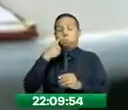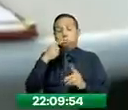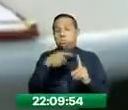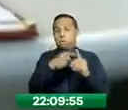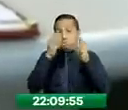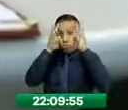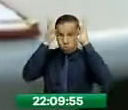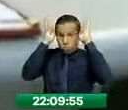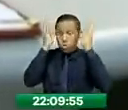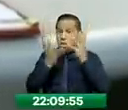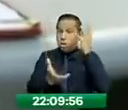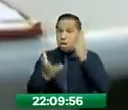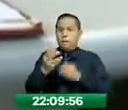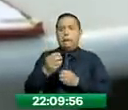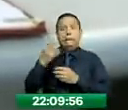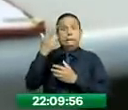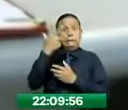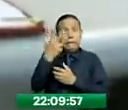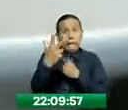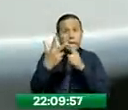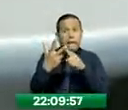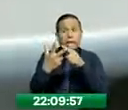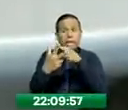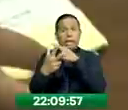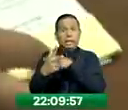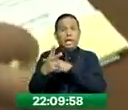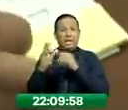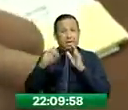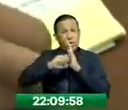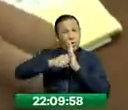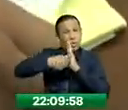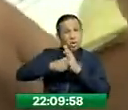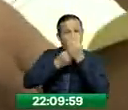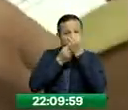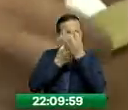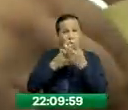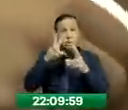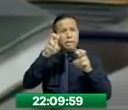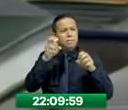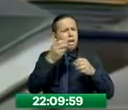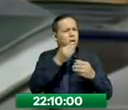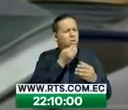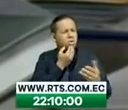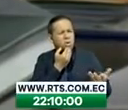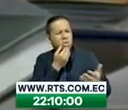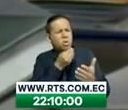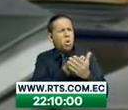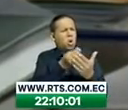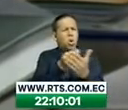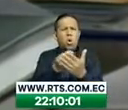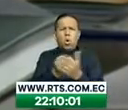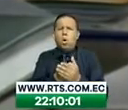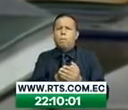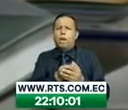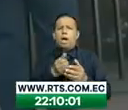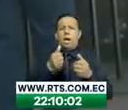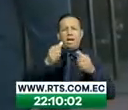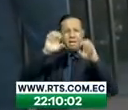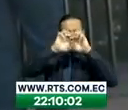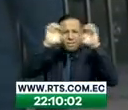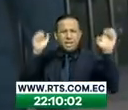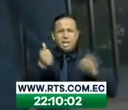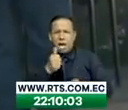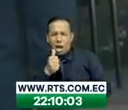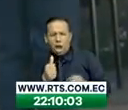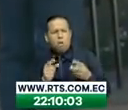tres informes con indicios de responsabilidad de contraloría por presuntas irregularidades en contratos de la empresa de agua potable y de la empresa